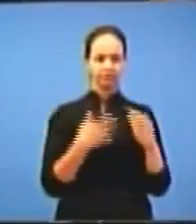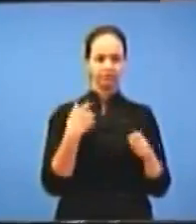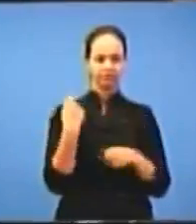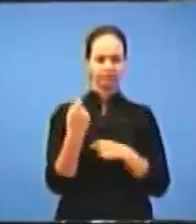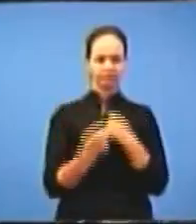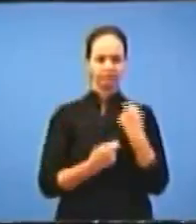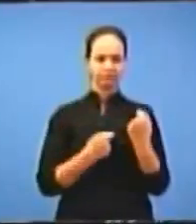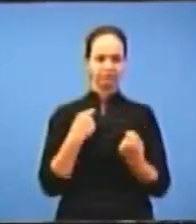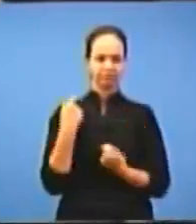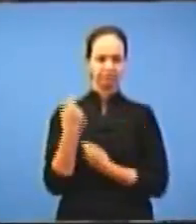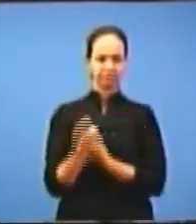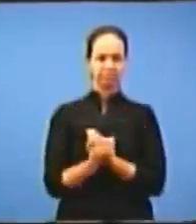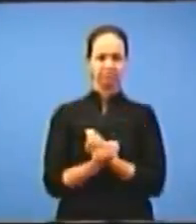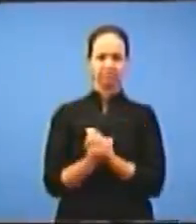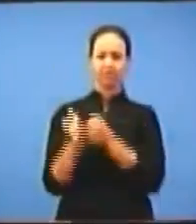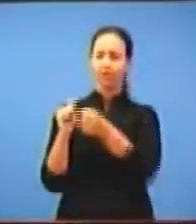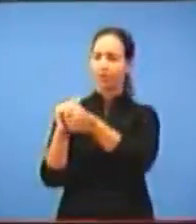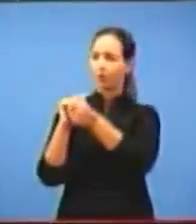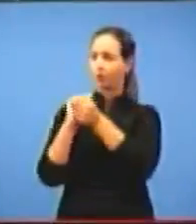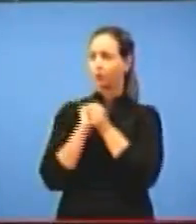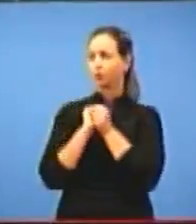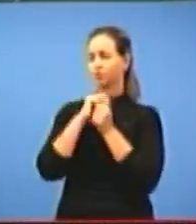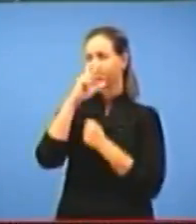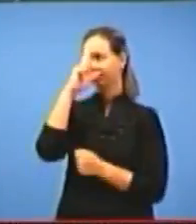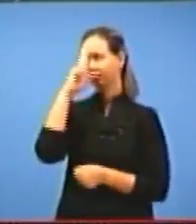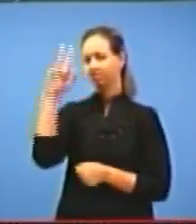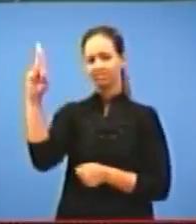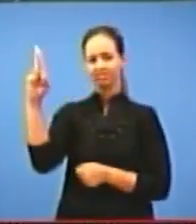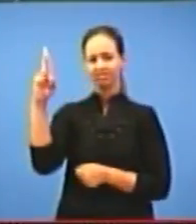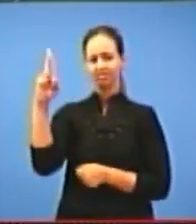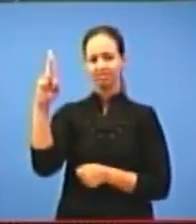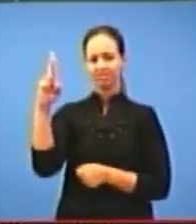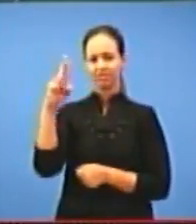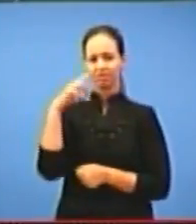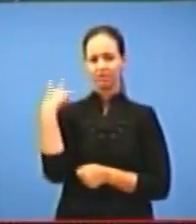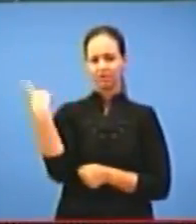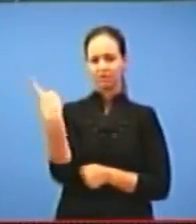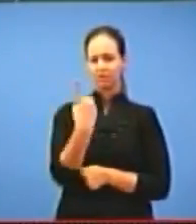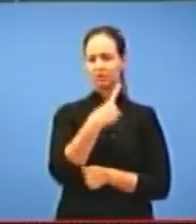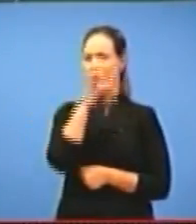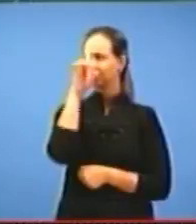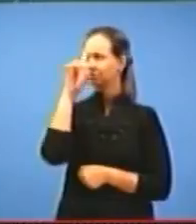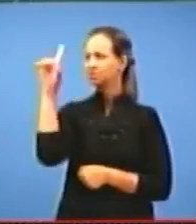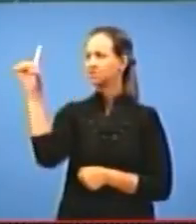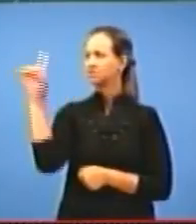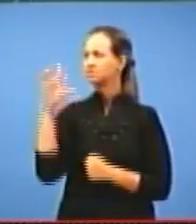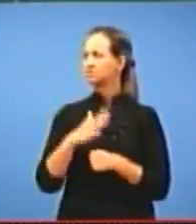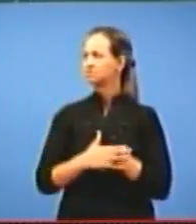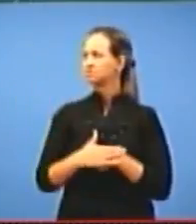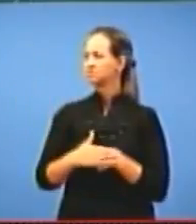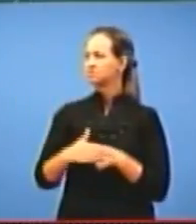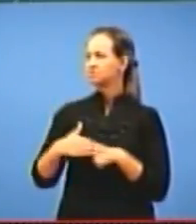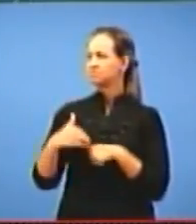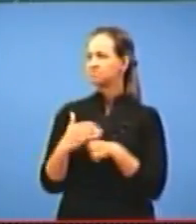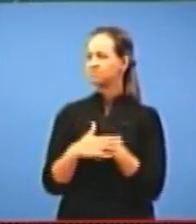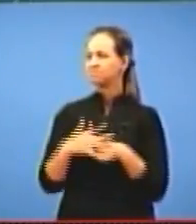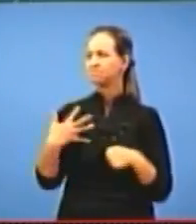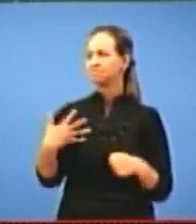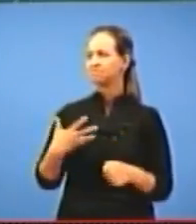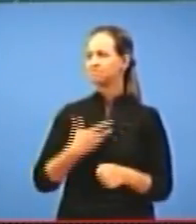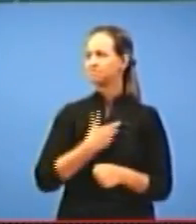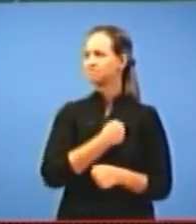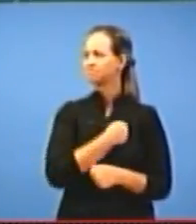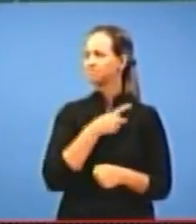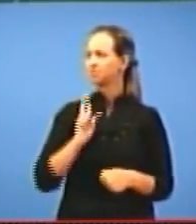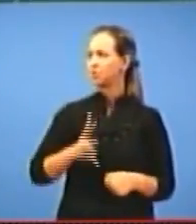Fica conosco, Senhor. Queda con nosotros, Señor. Nuestro amado Salvador, quédate con